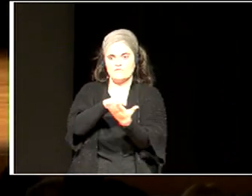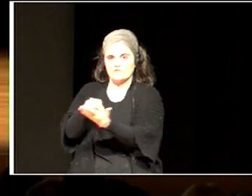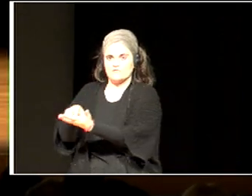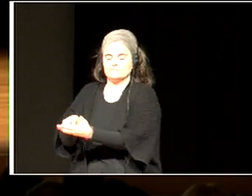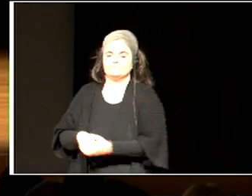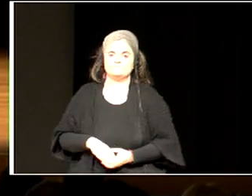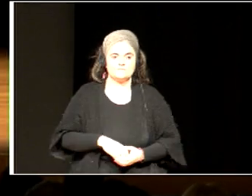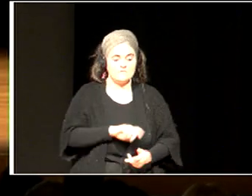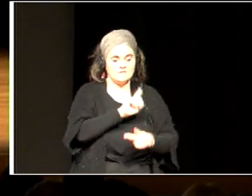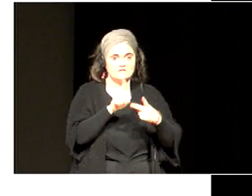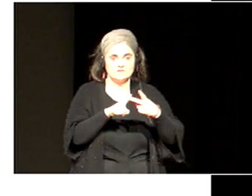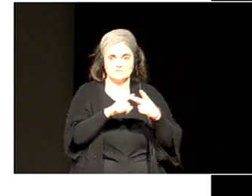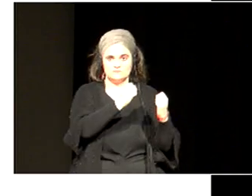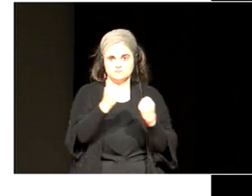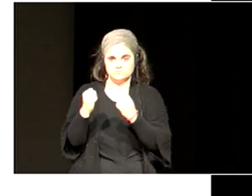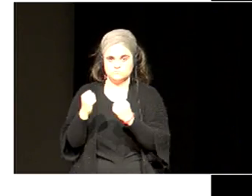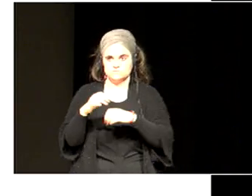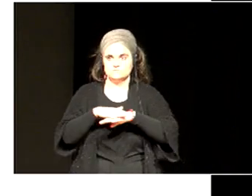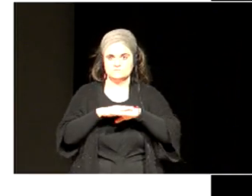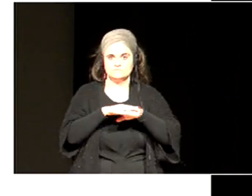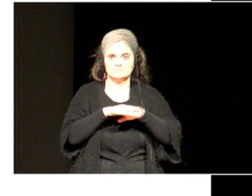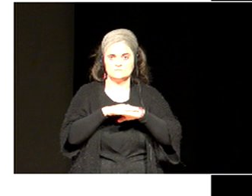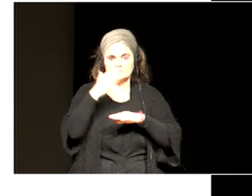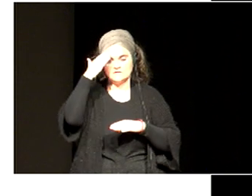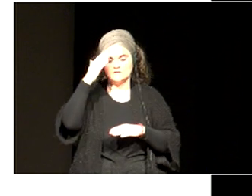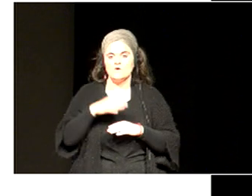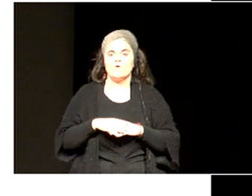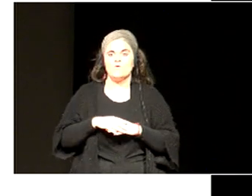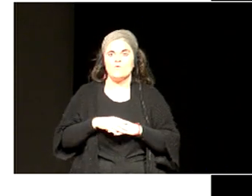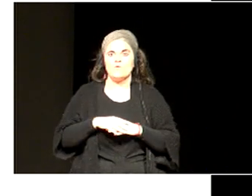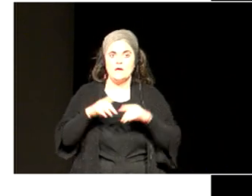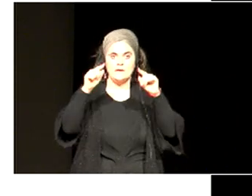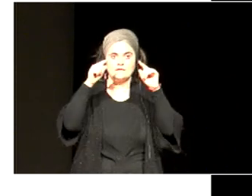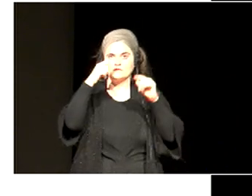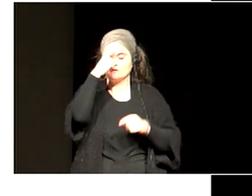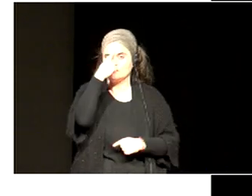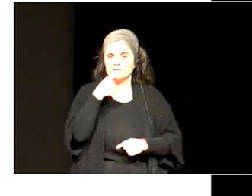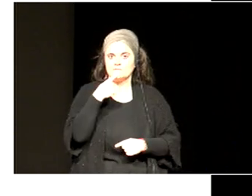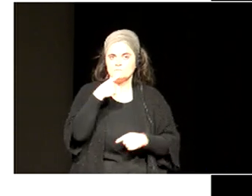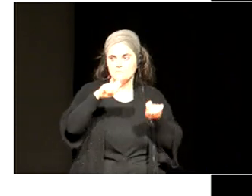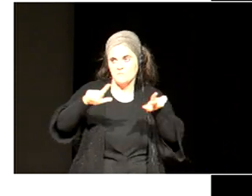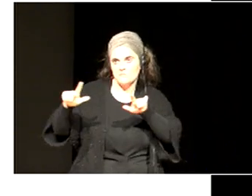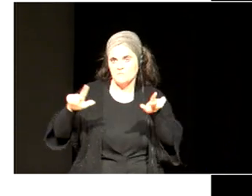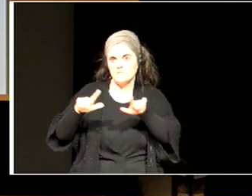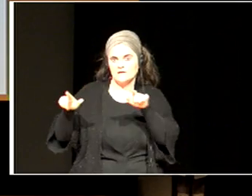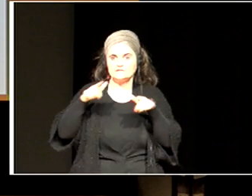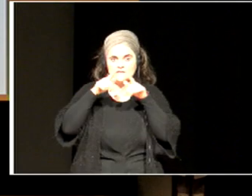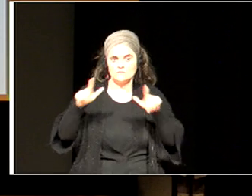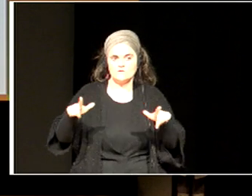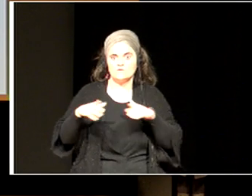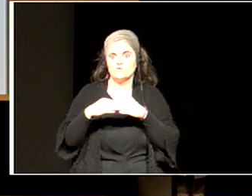fundamental de este plan será el uso no sexista de las imágenes y del lenguaje